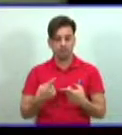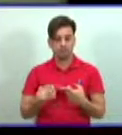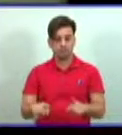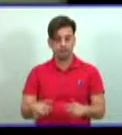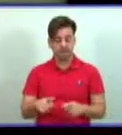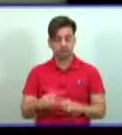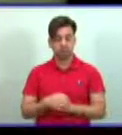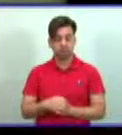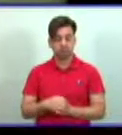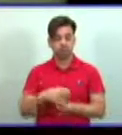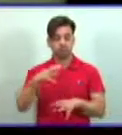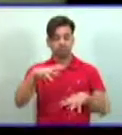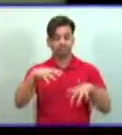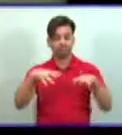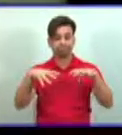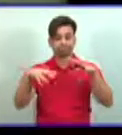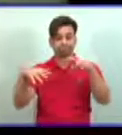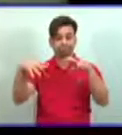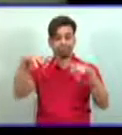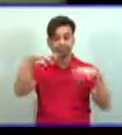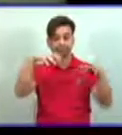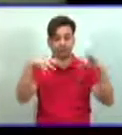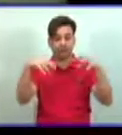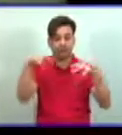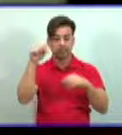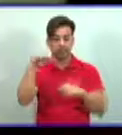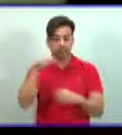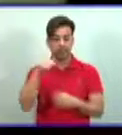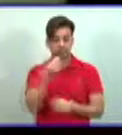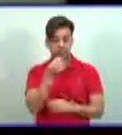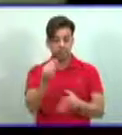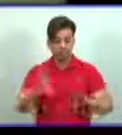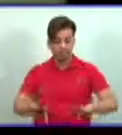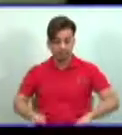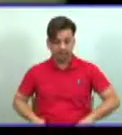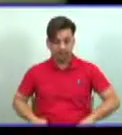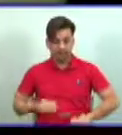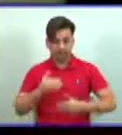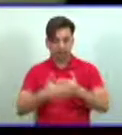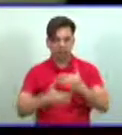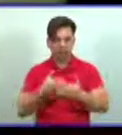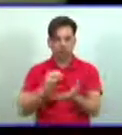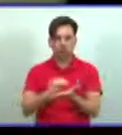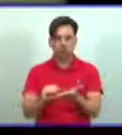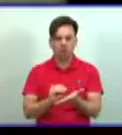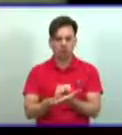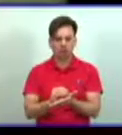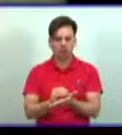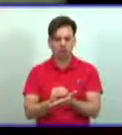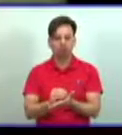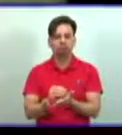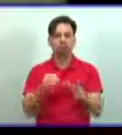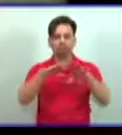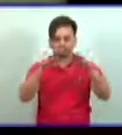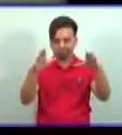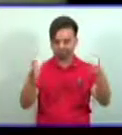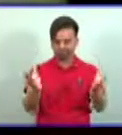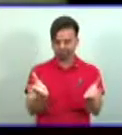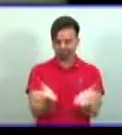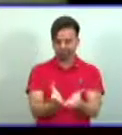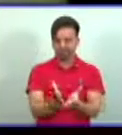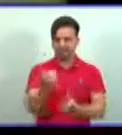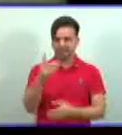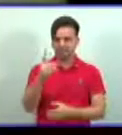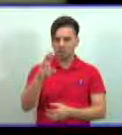la atmósfera y por tanto podemos decir que la atmósfera permite la respiración de los seres vivos.